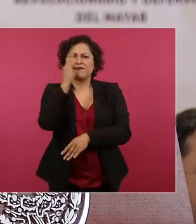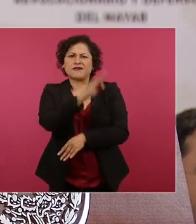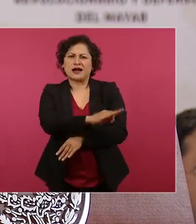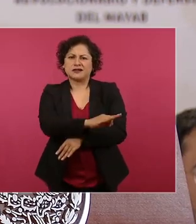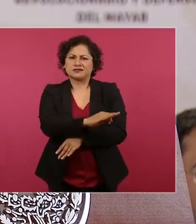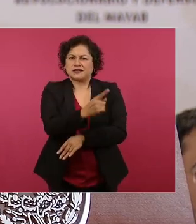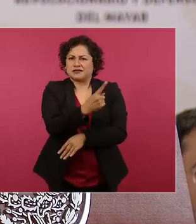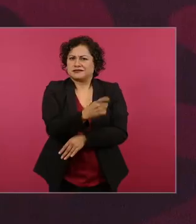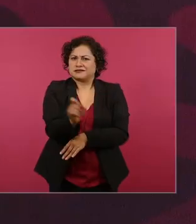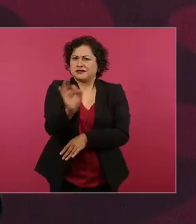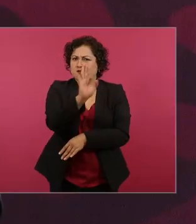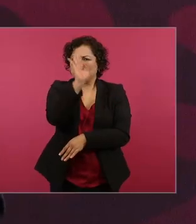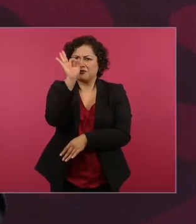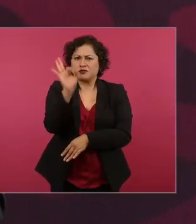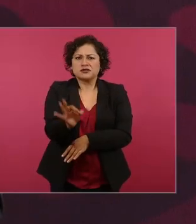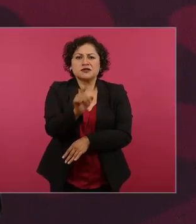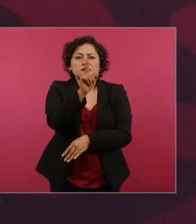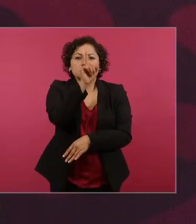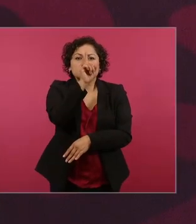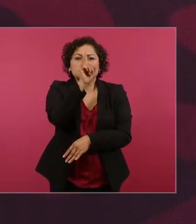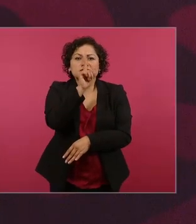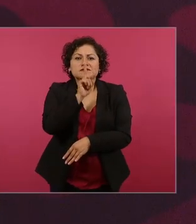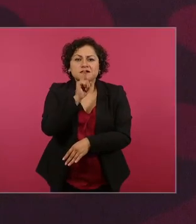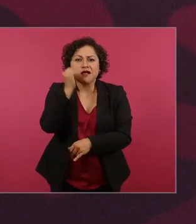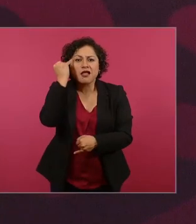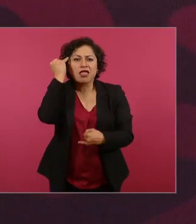completamente inventada,